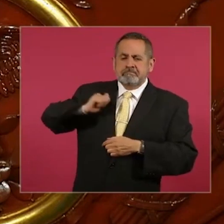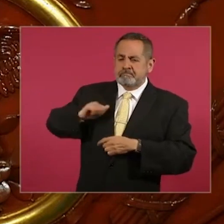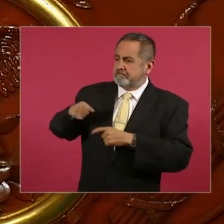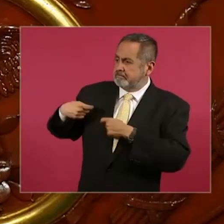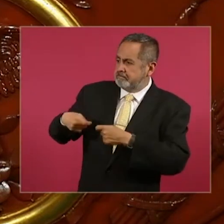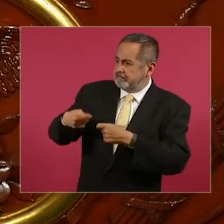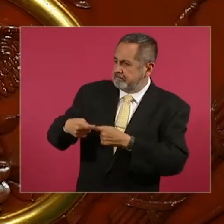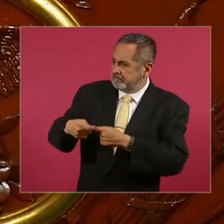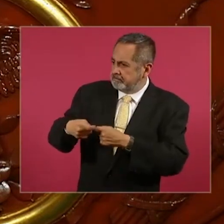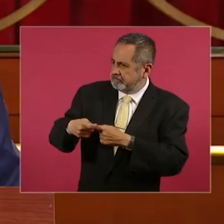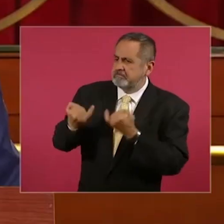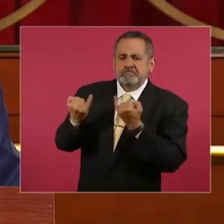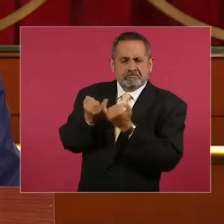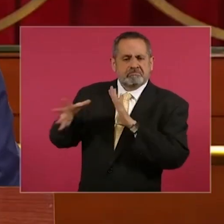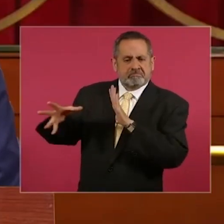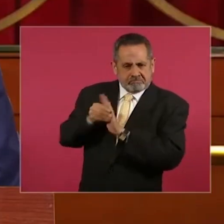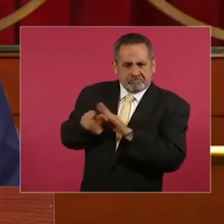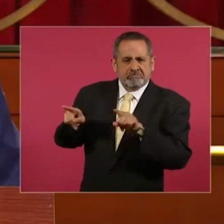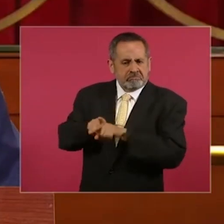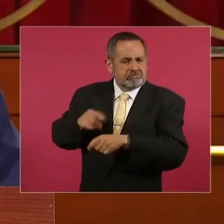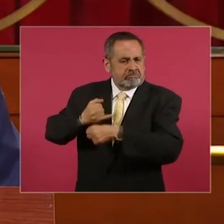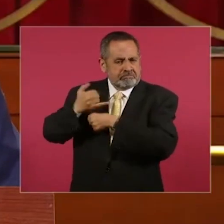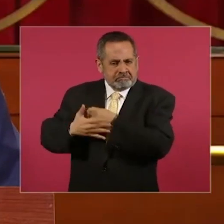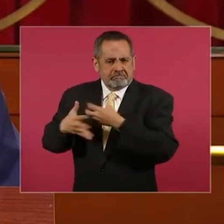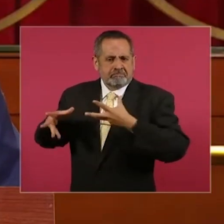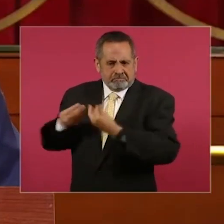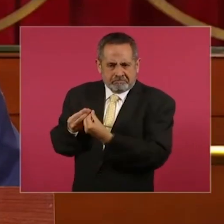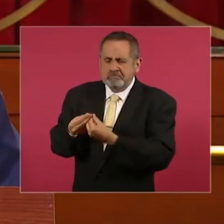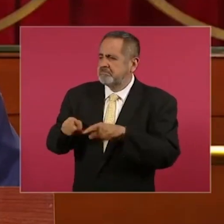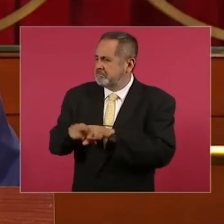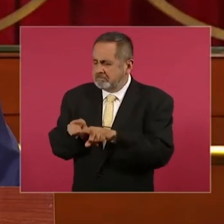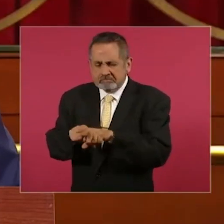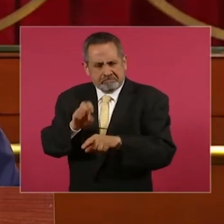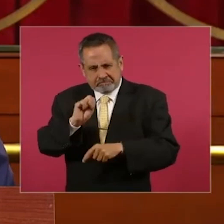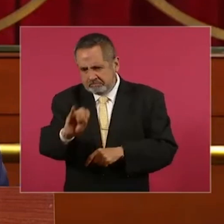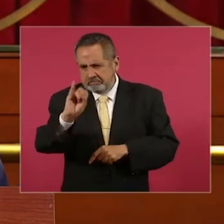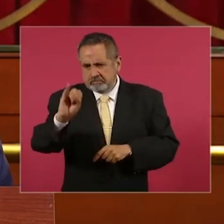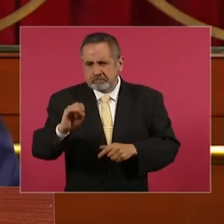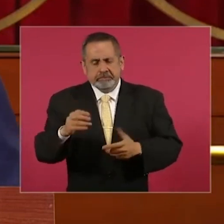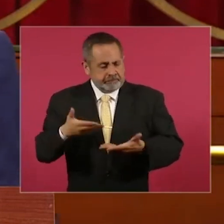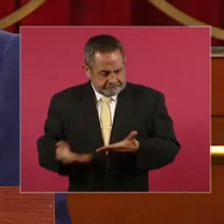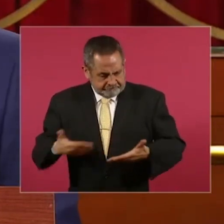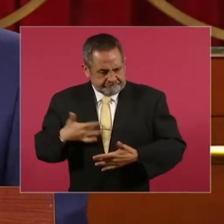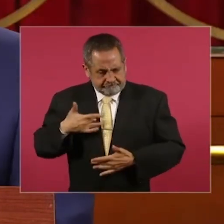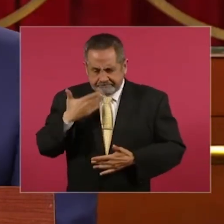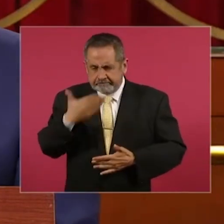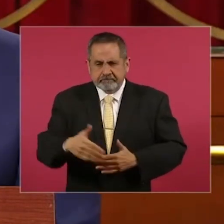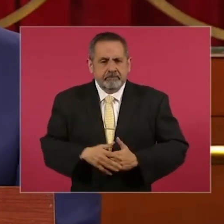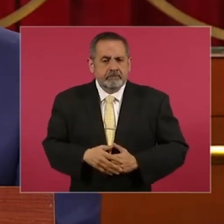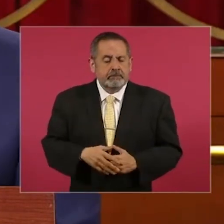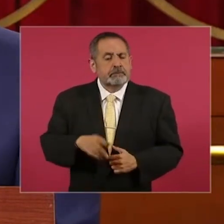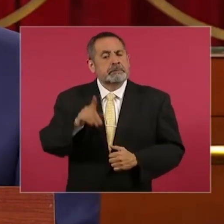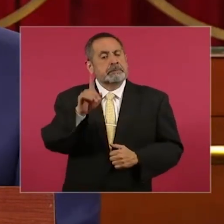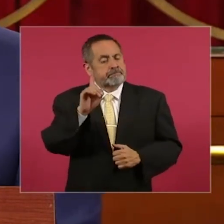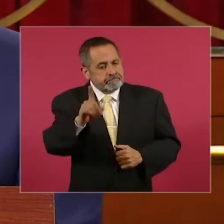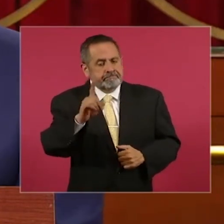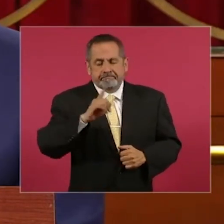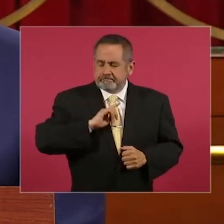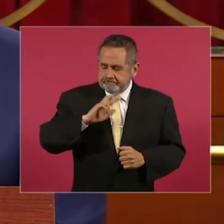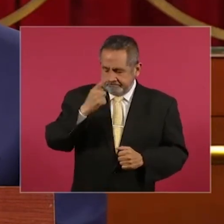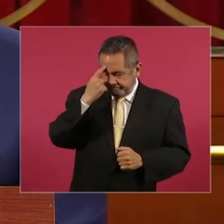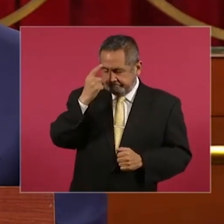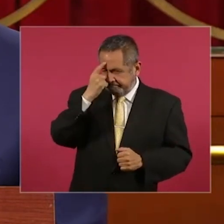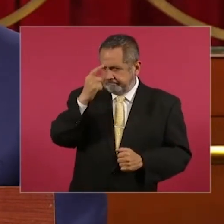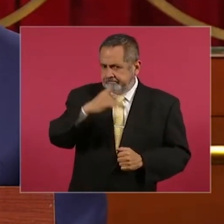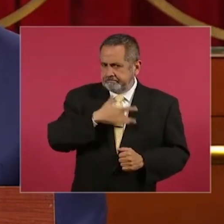Electoral, INE, mediante un comunicado pide abrir la discusión sobre este tema después de las elecciones. Los gobernadores de Morena apoyan las